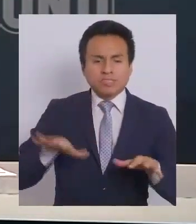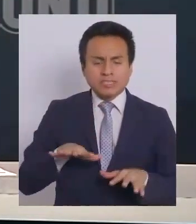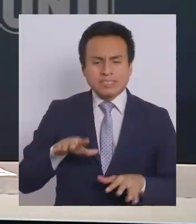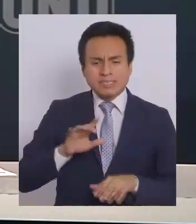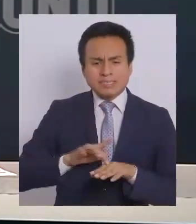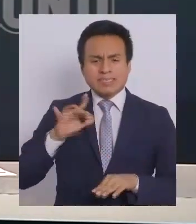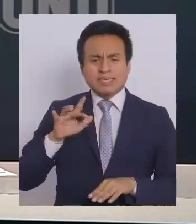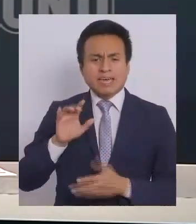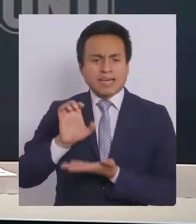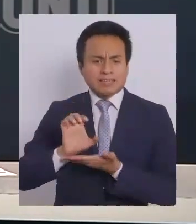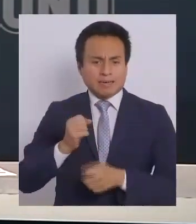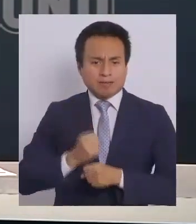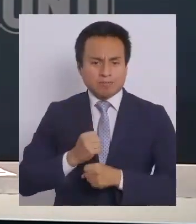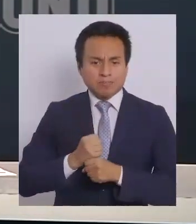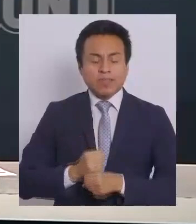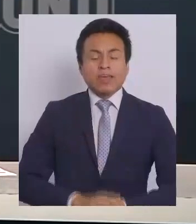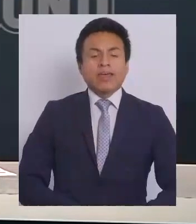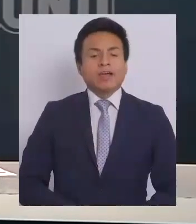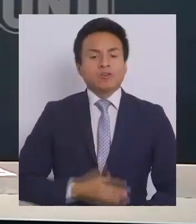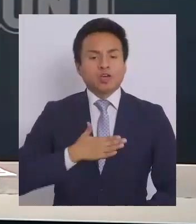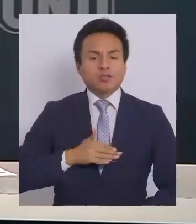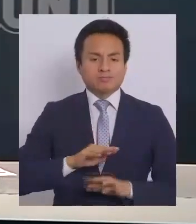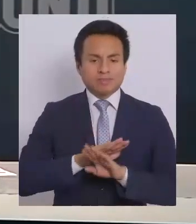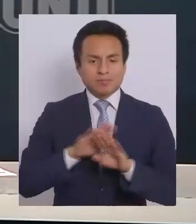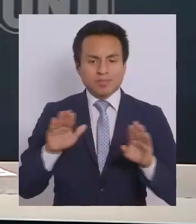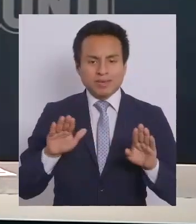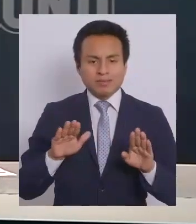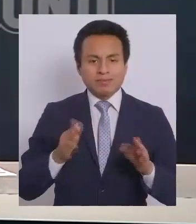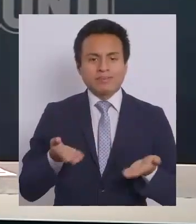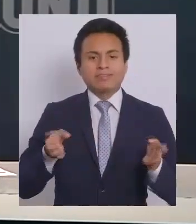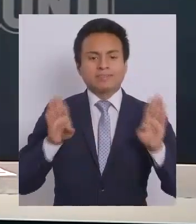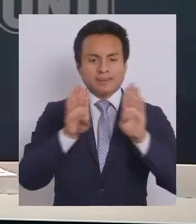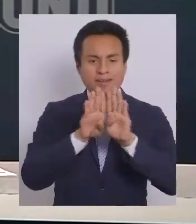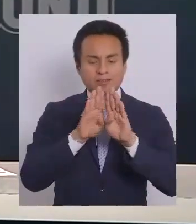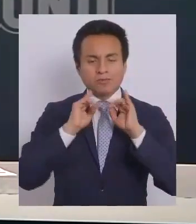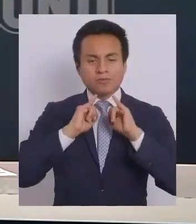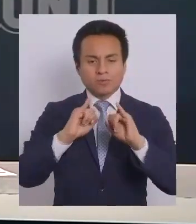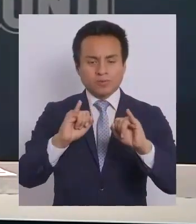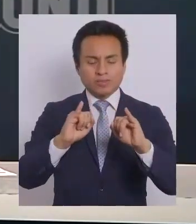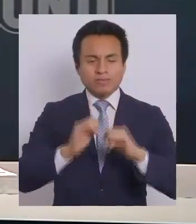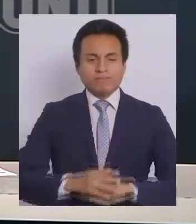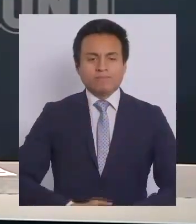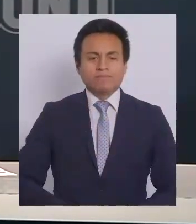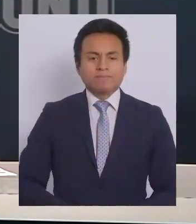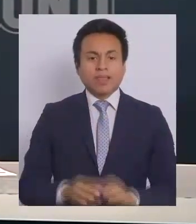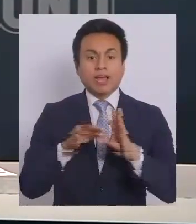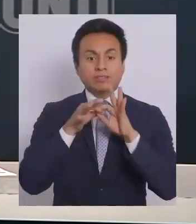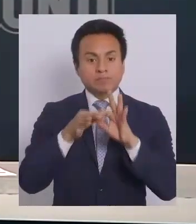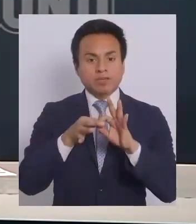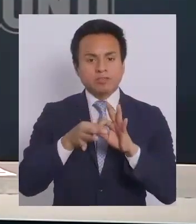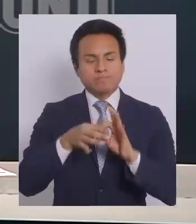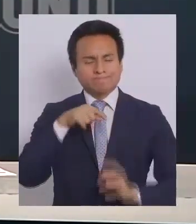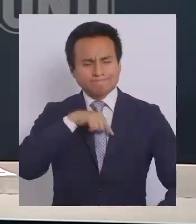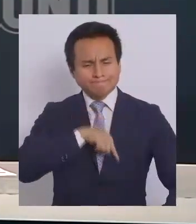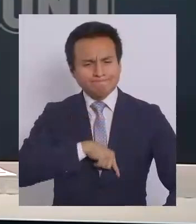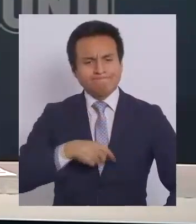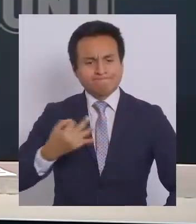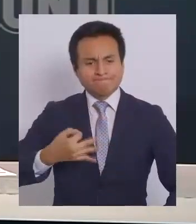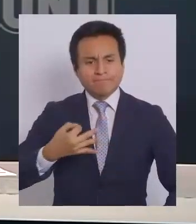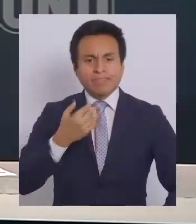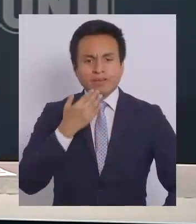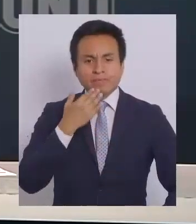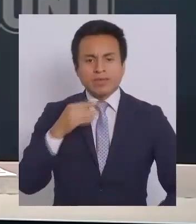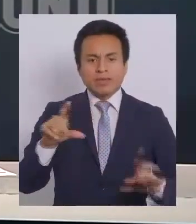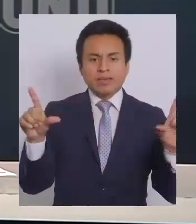estado quiero terminar digamos cerrando esta nota con un agradecimiento profundo también